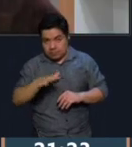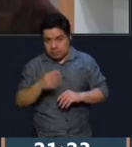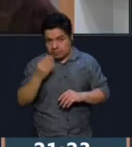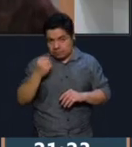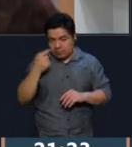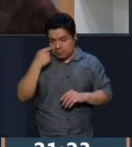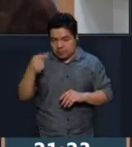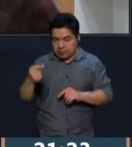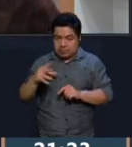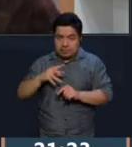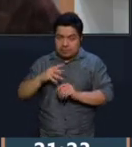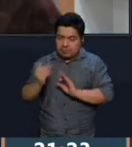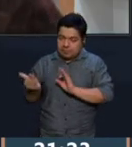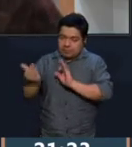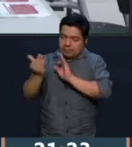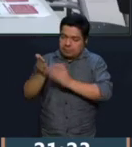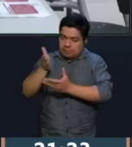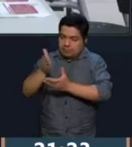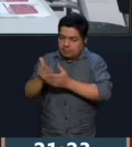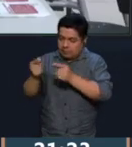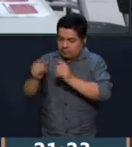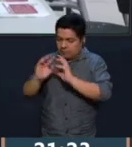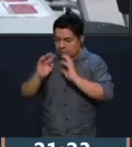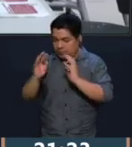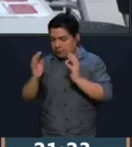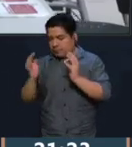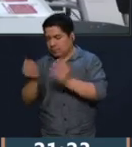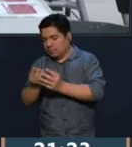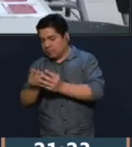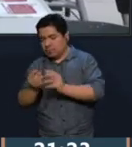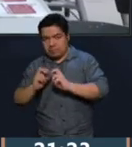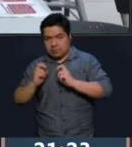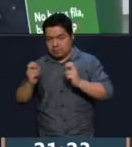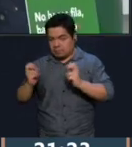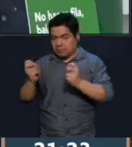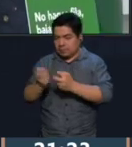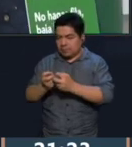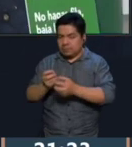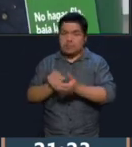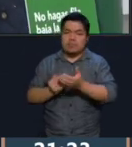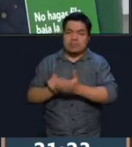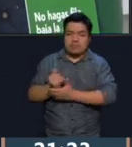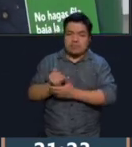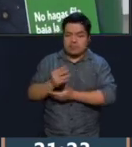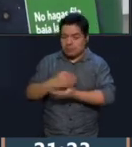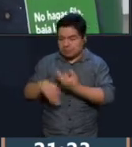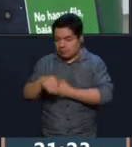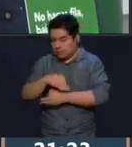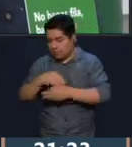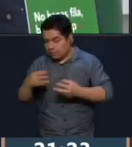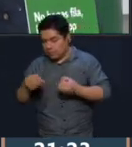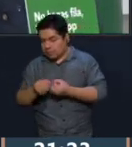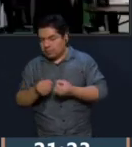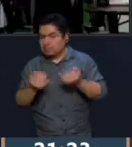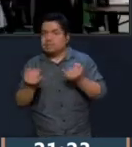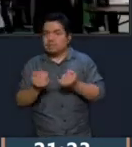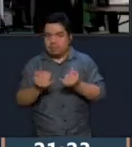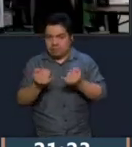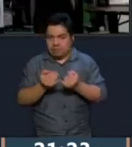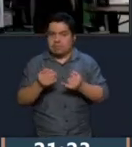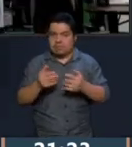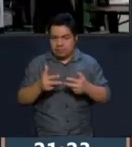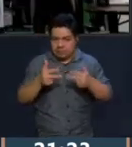diputados que estábamos de manera presencial, se tomó la decisión con todos, es decir, también con los que estaban de